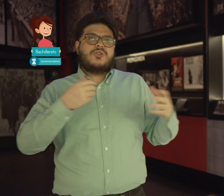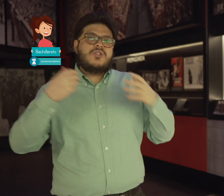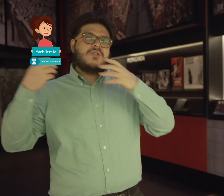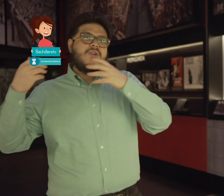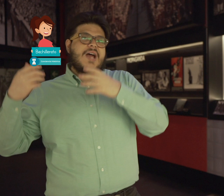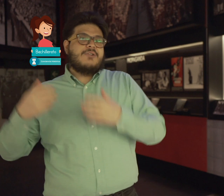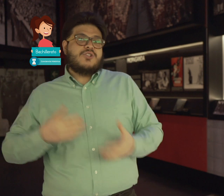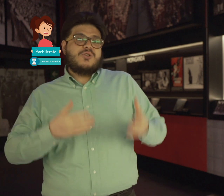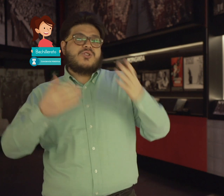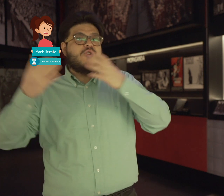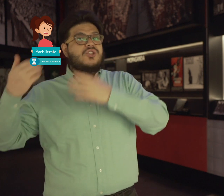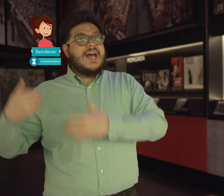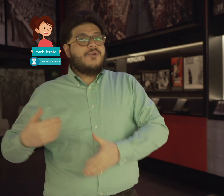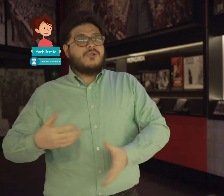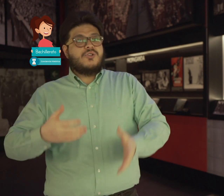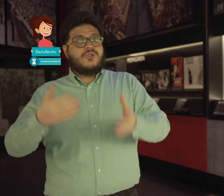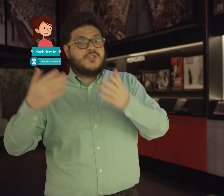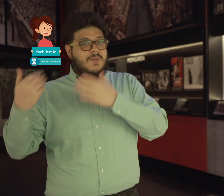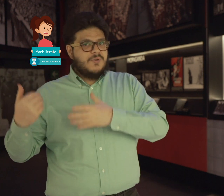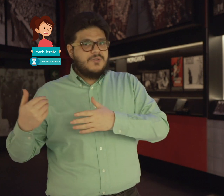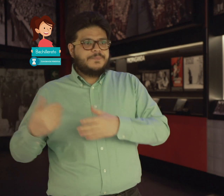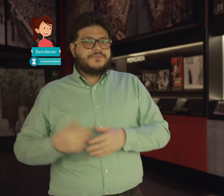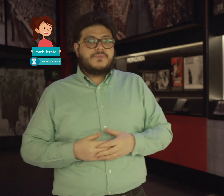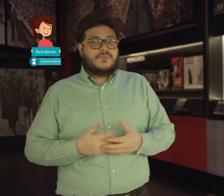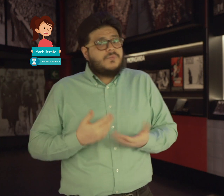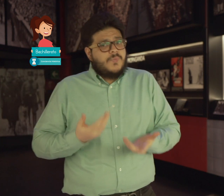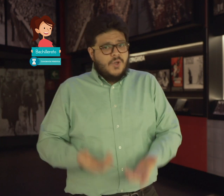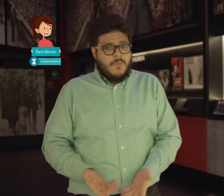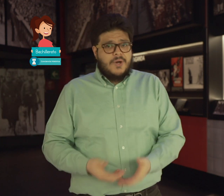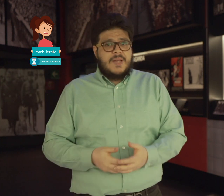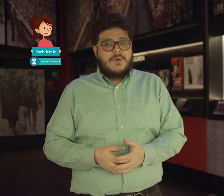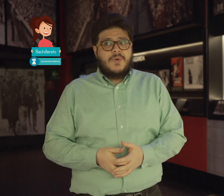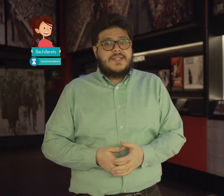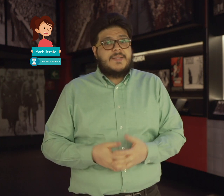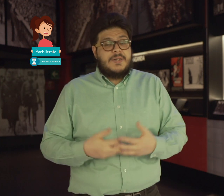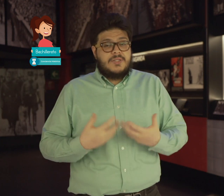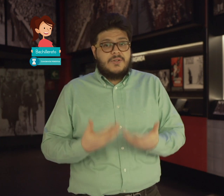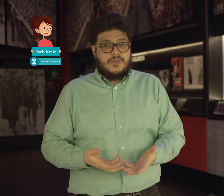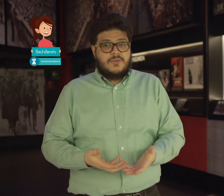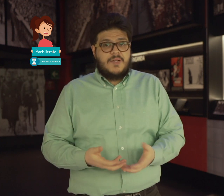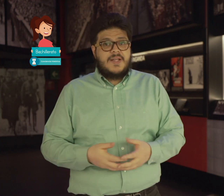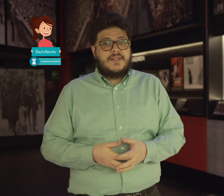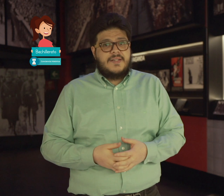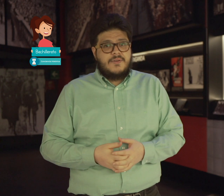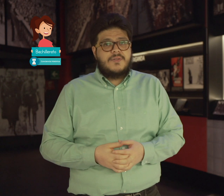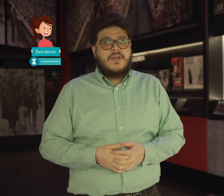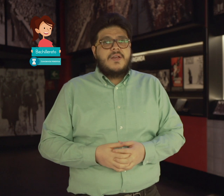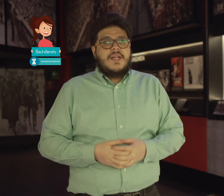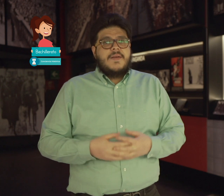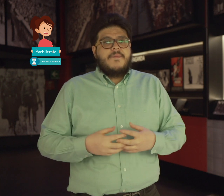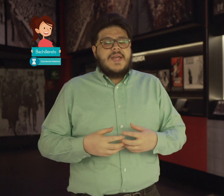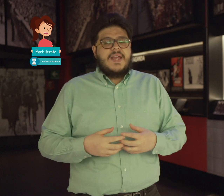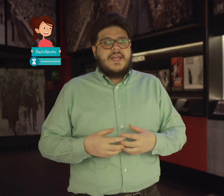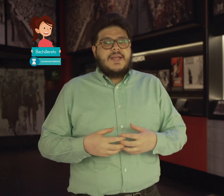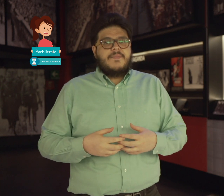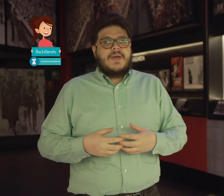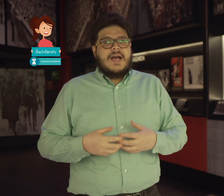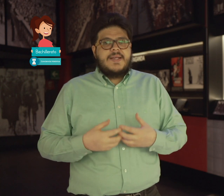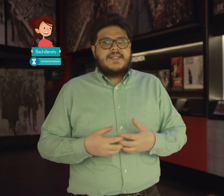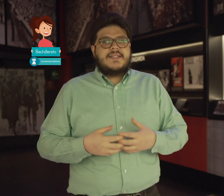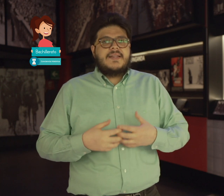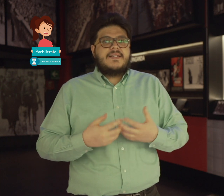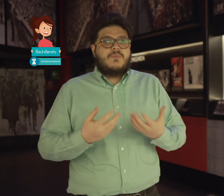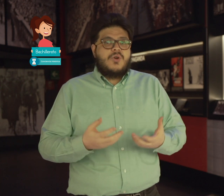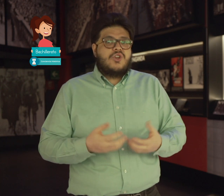a nosotros nos contaron, nosotros vimos, como por ejemplo pueden ser también los hijos de los sobrevivientes. Ellos